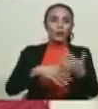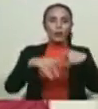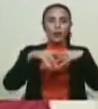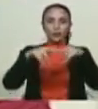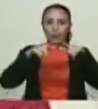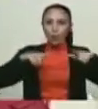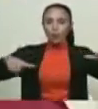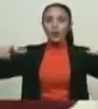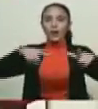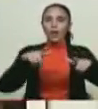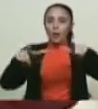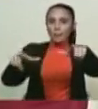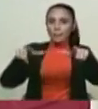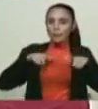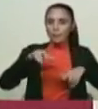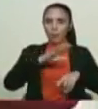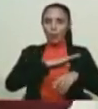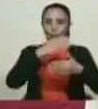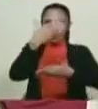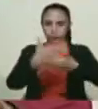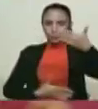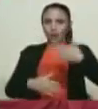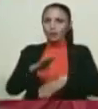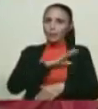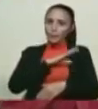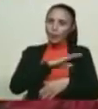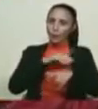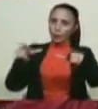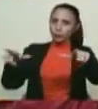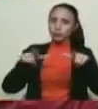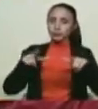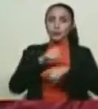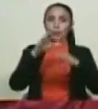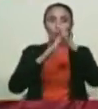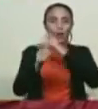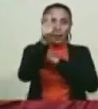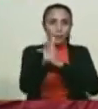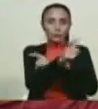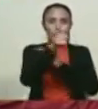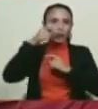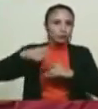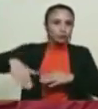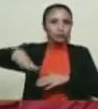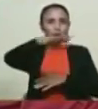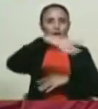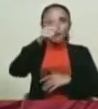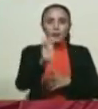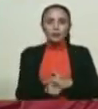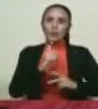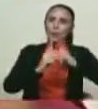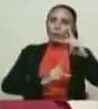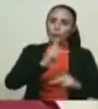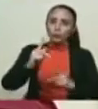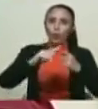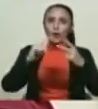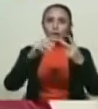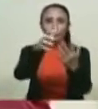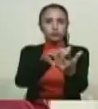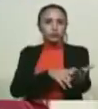entregadas legalmente con su carta de propiedad a los campesinos productores y a las